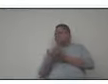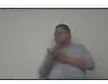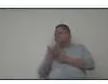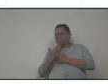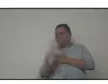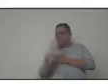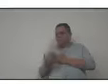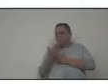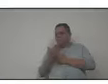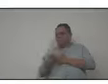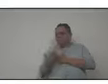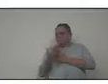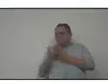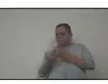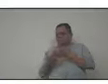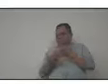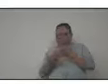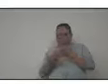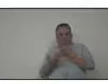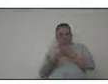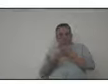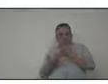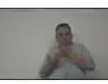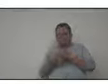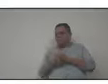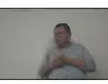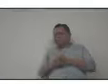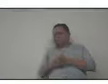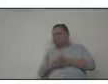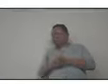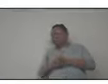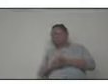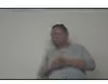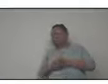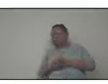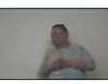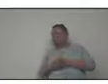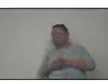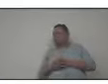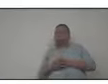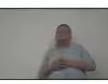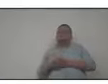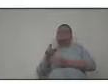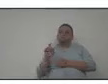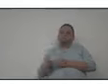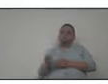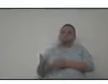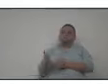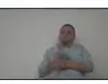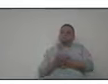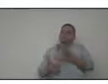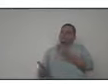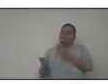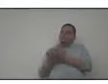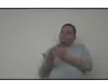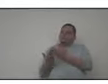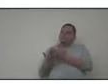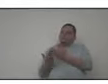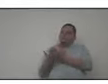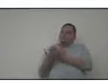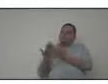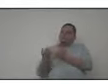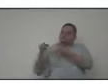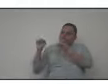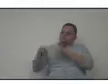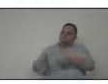están pidiendo la autorización para que sea. Eso demora esto. El trámite, y la idea es que la atención sea rápida. Necesitamos que todos nos informen para